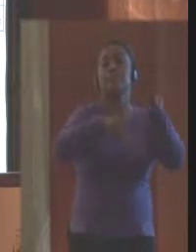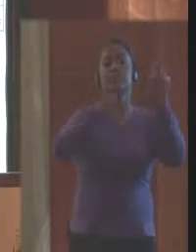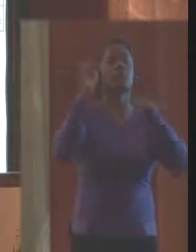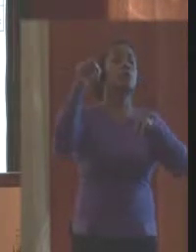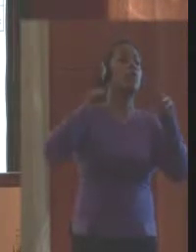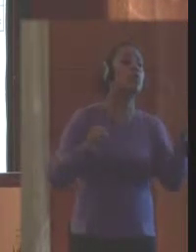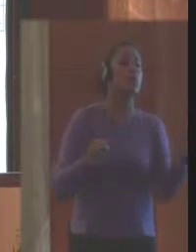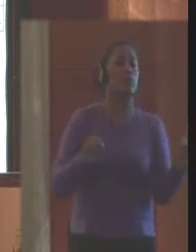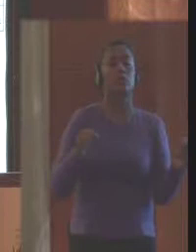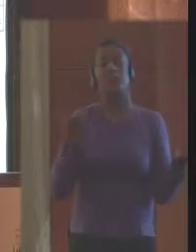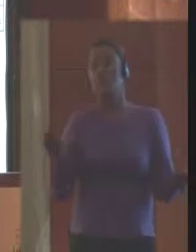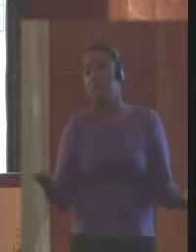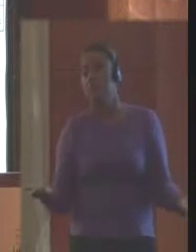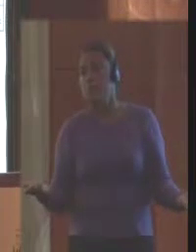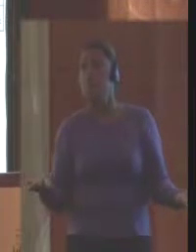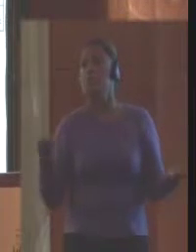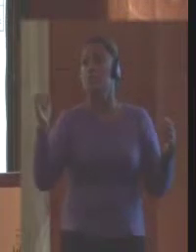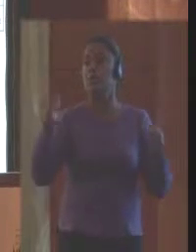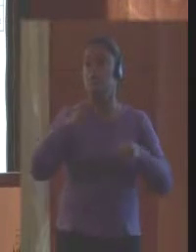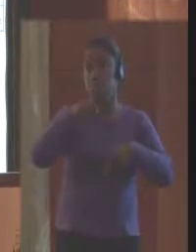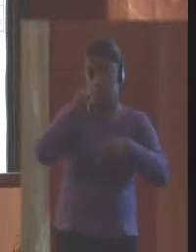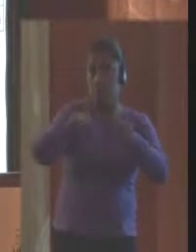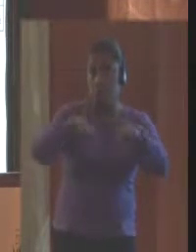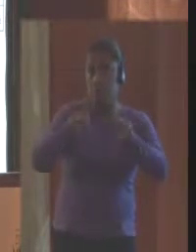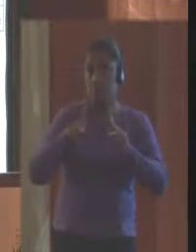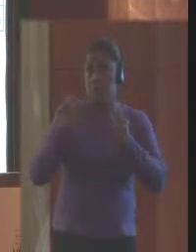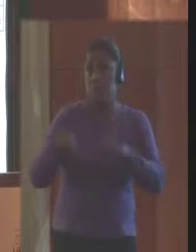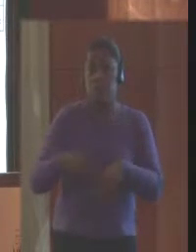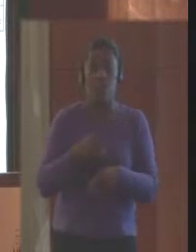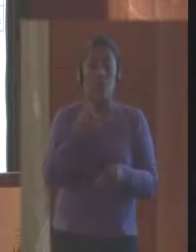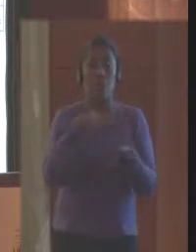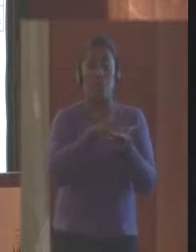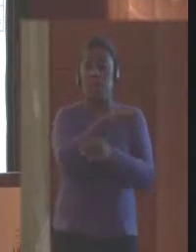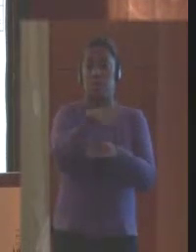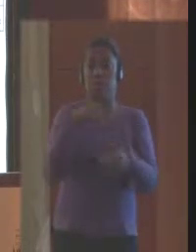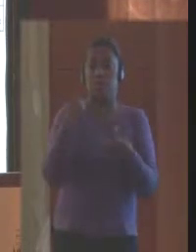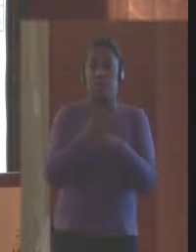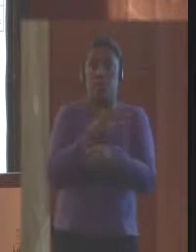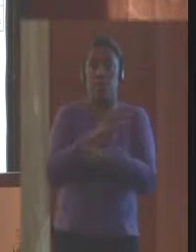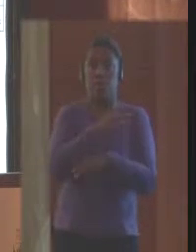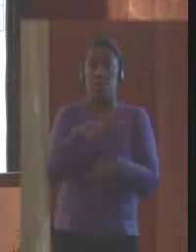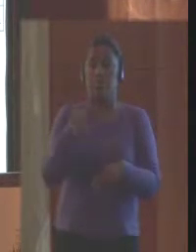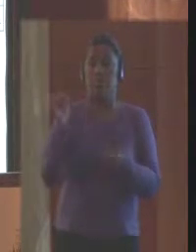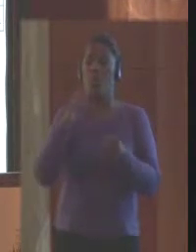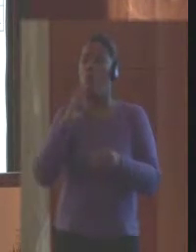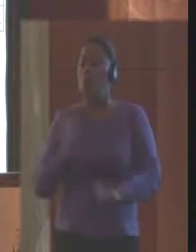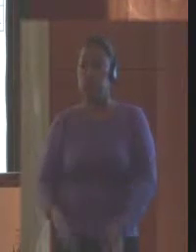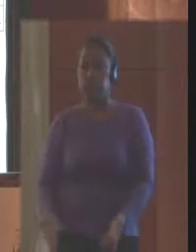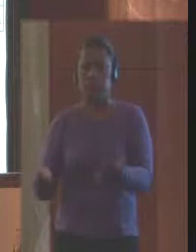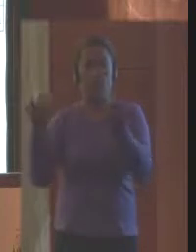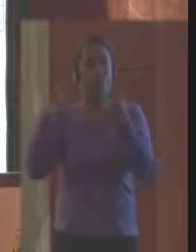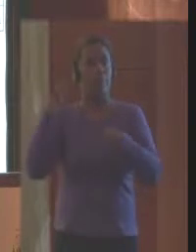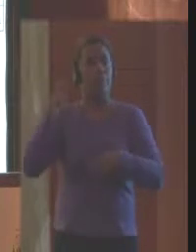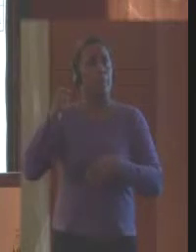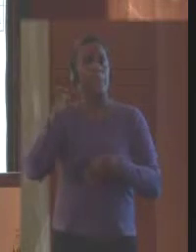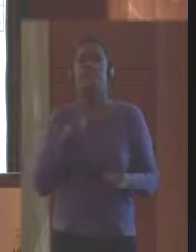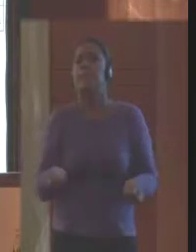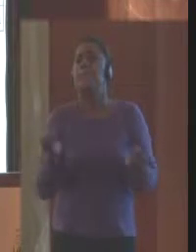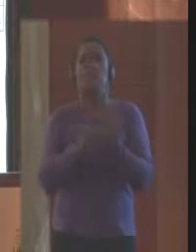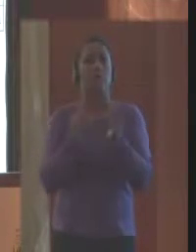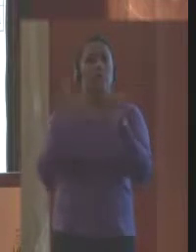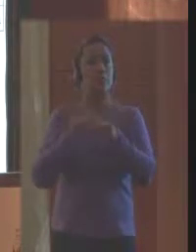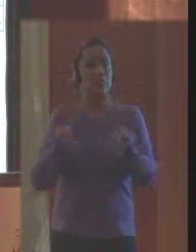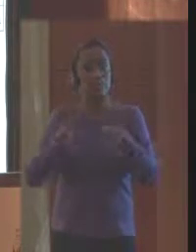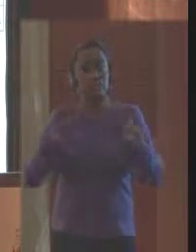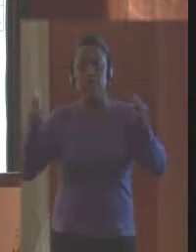Aquí es claro, y quienes son expertos en el tema saben que el caso de remoción en masa no puede tratarse igual que las inundaciones, que se requieren estudios específicos